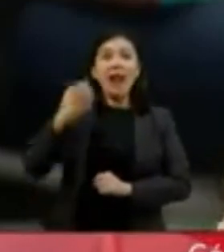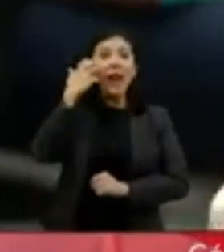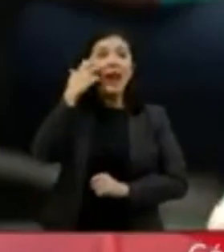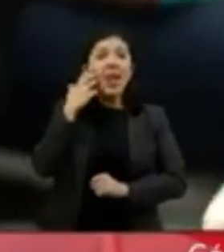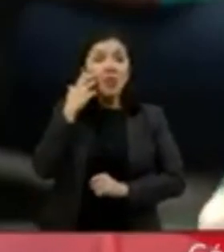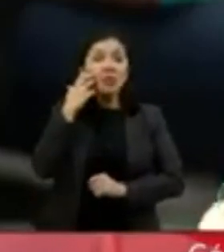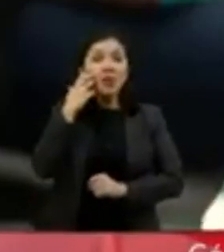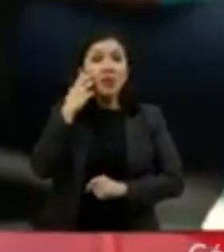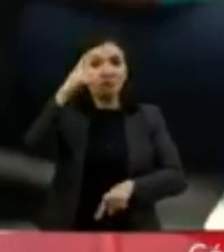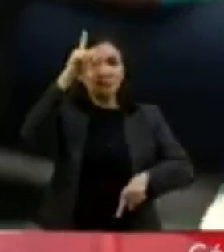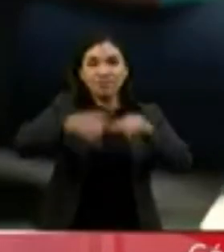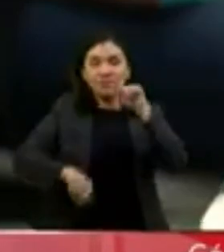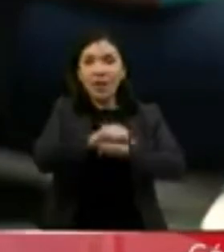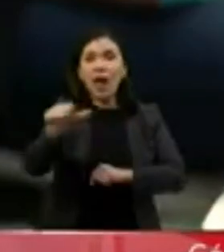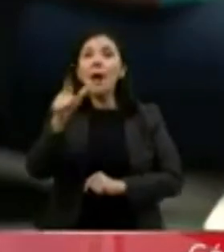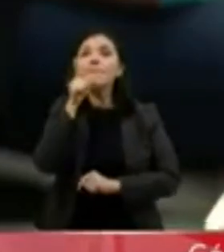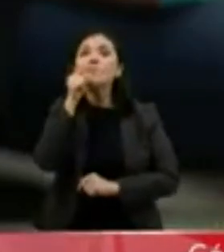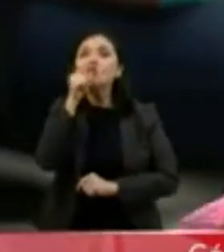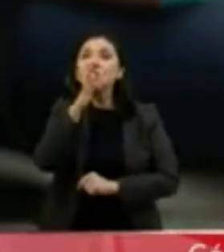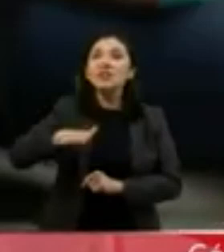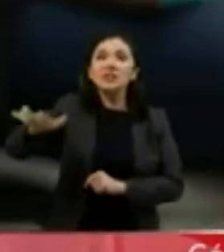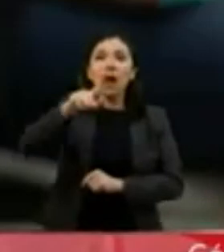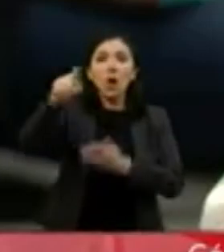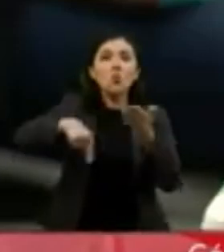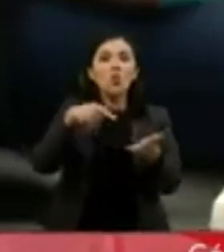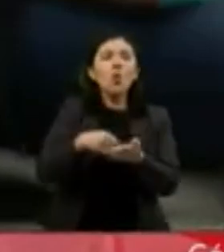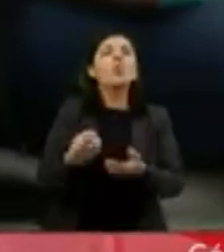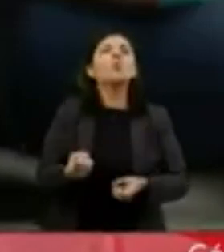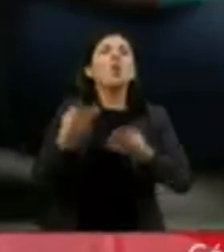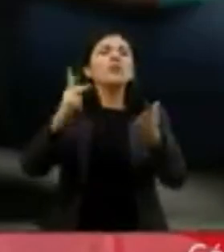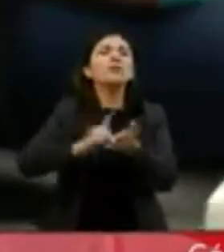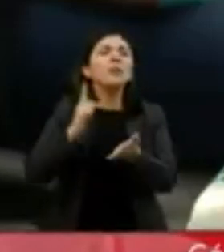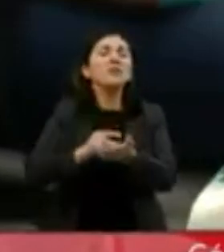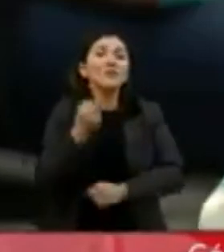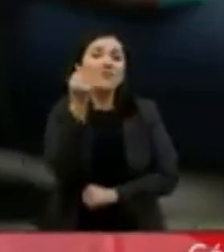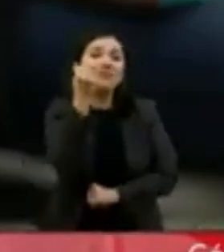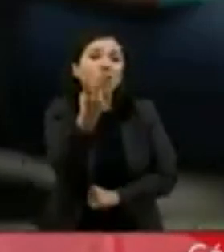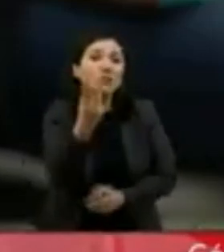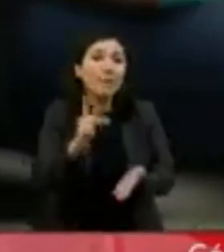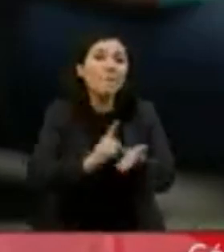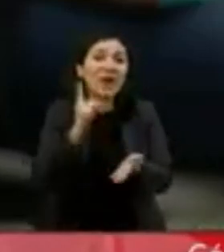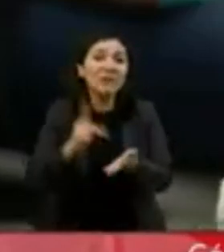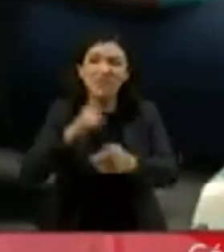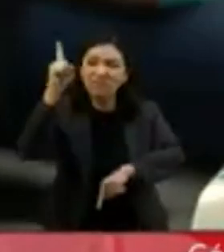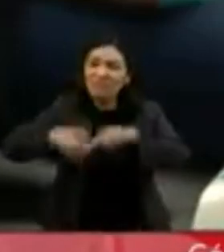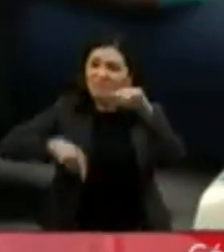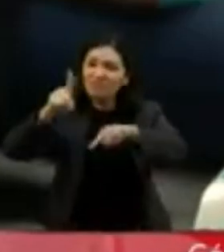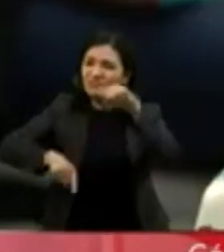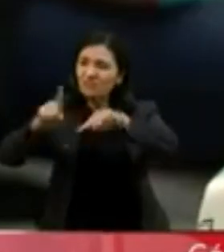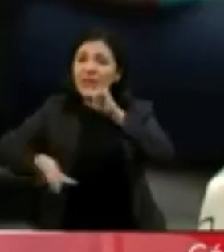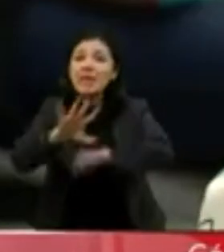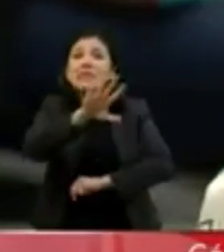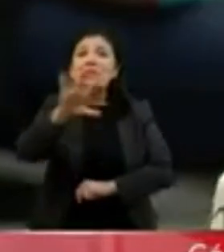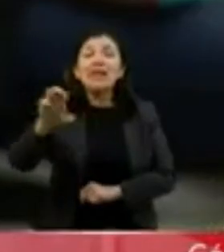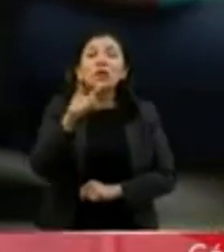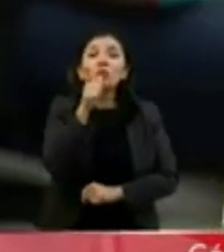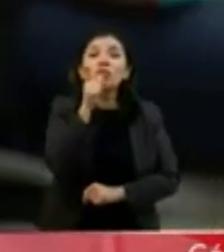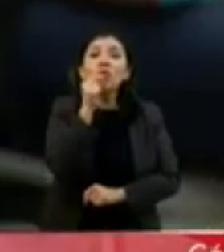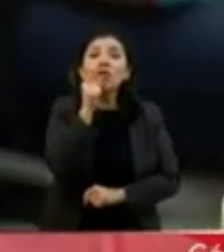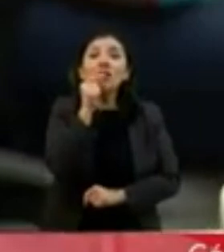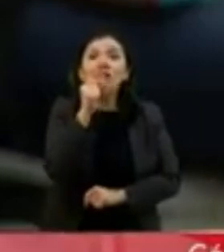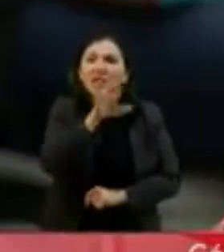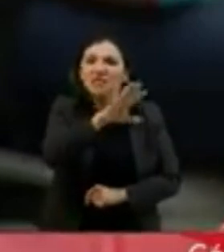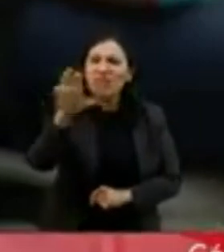a los cuerpos policíacos en León Guanajuato dos dos veces cesó a 500 elementos de la